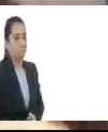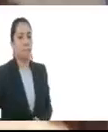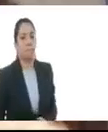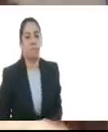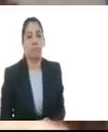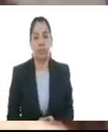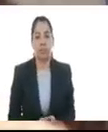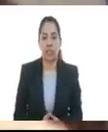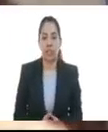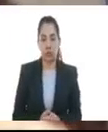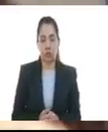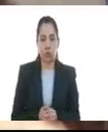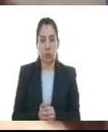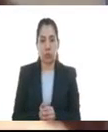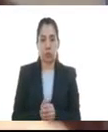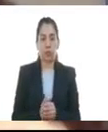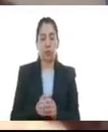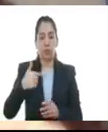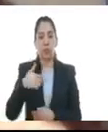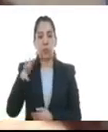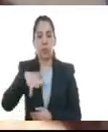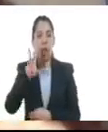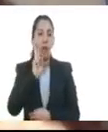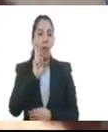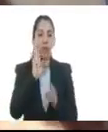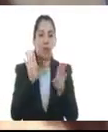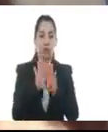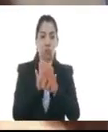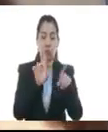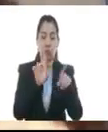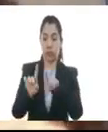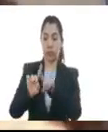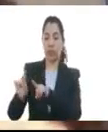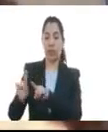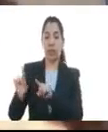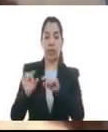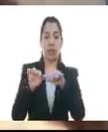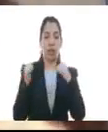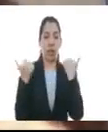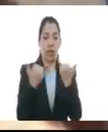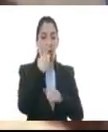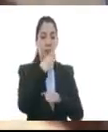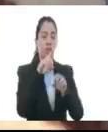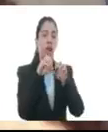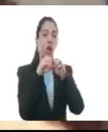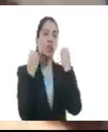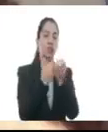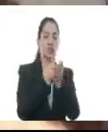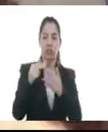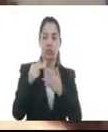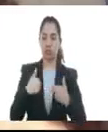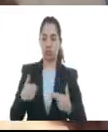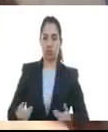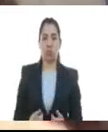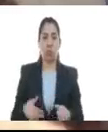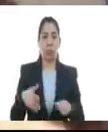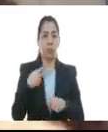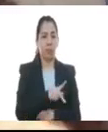Pero fue muy difícil, como a lo mejor algunos compañeros aquí saben, entrar a una prisión como